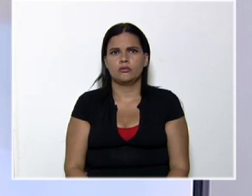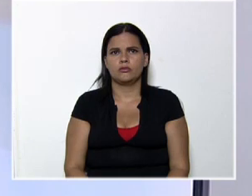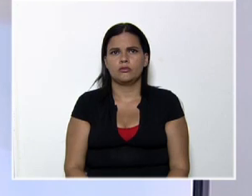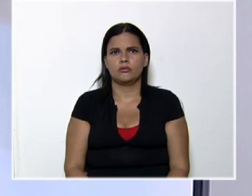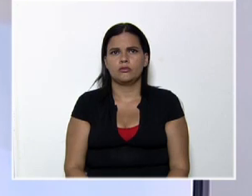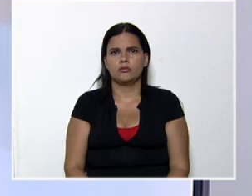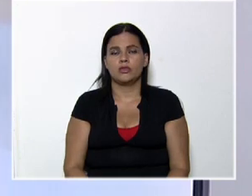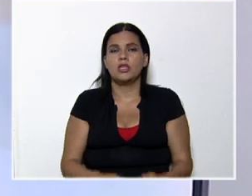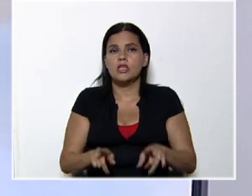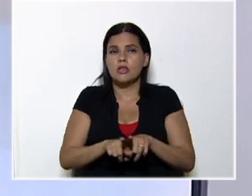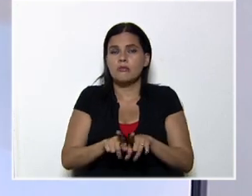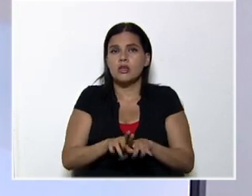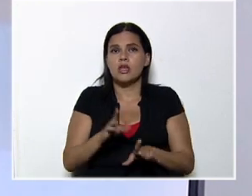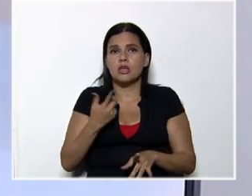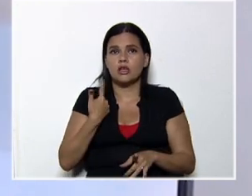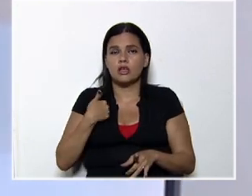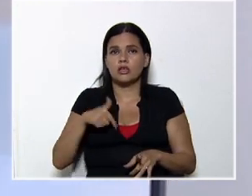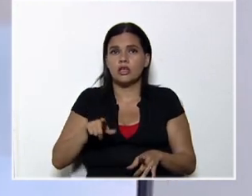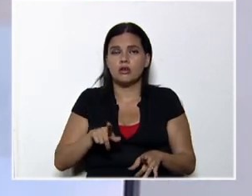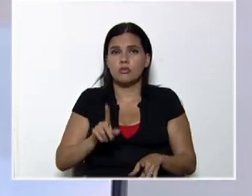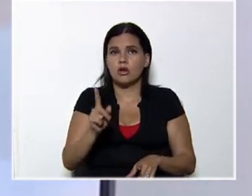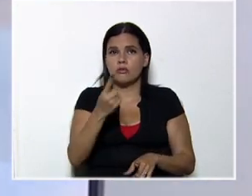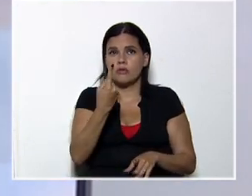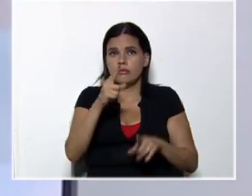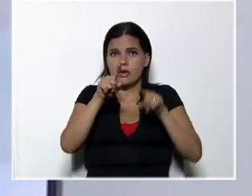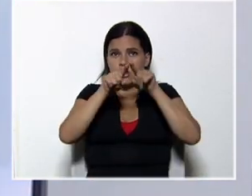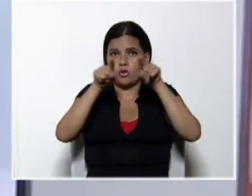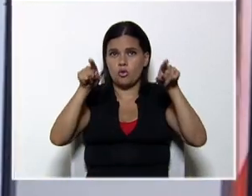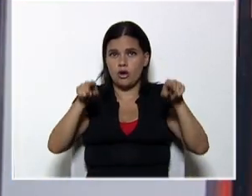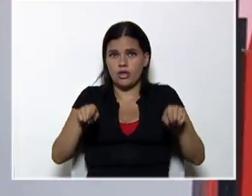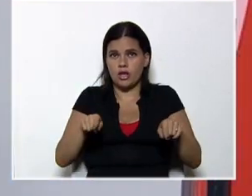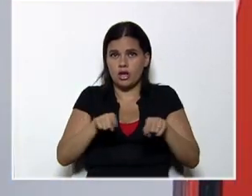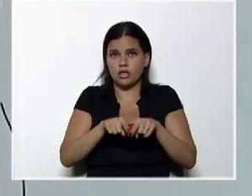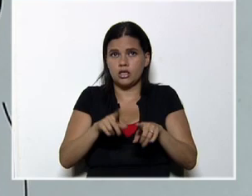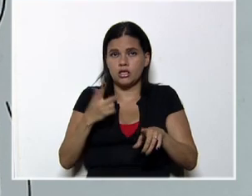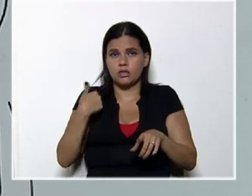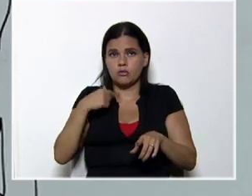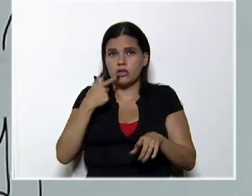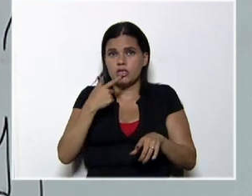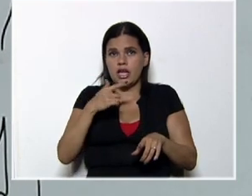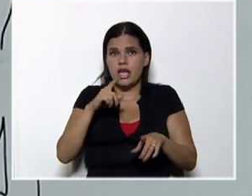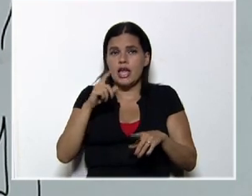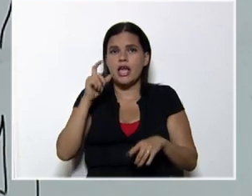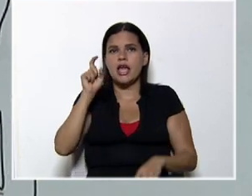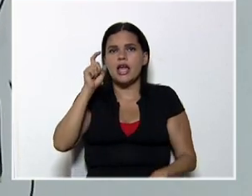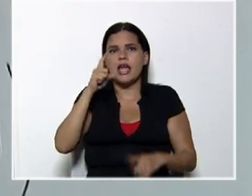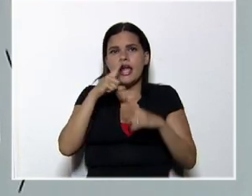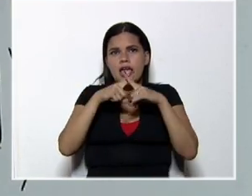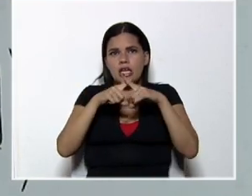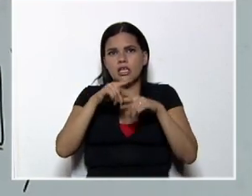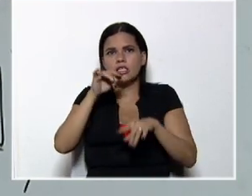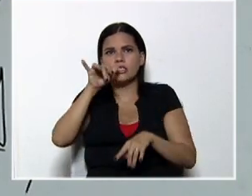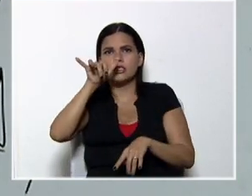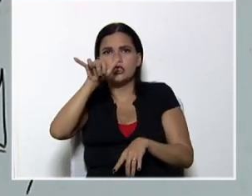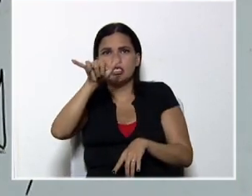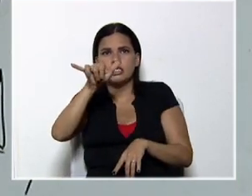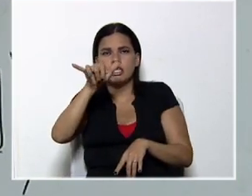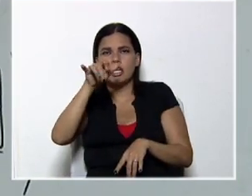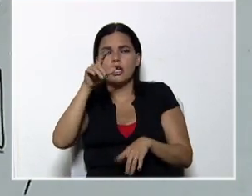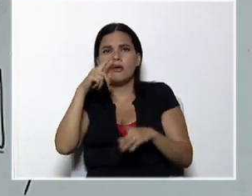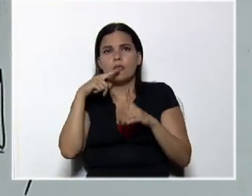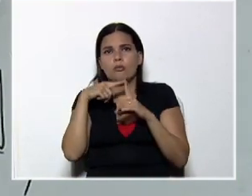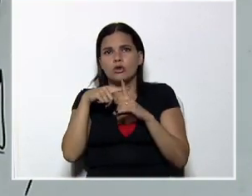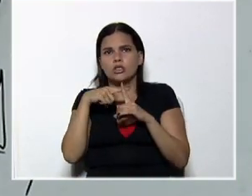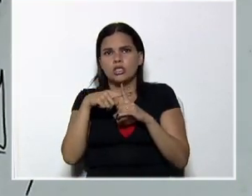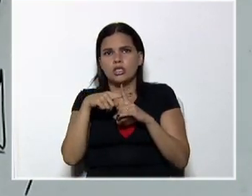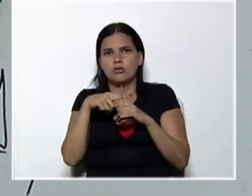tenemos los cuadrantes, que el primer cuadrante va a ser para X y Y positivo, el segundo cuadrante va a ser X negativo